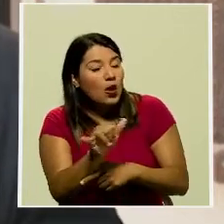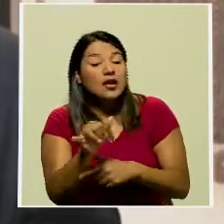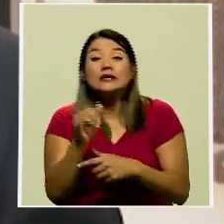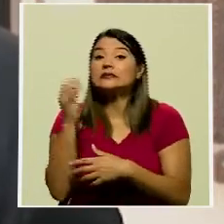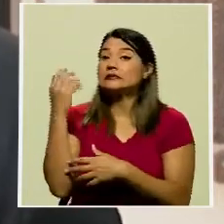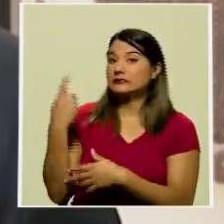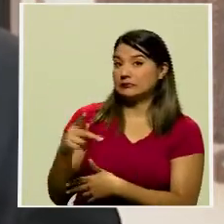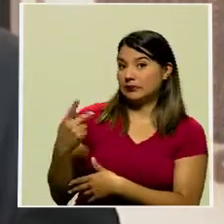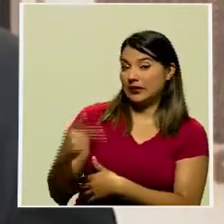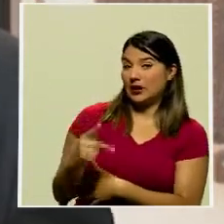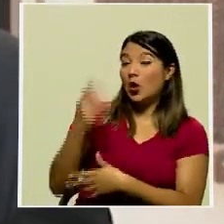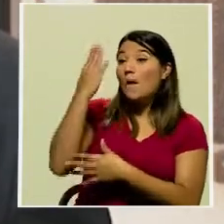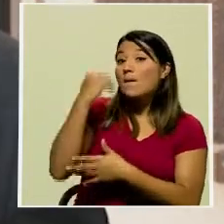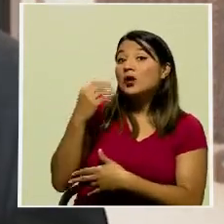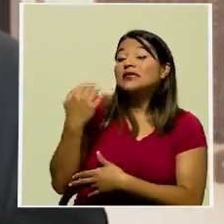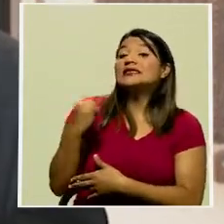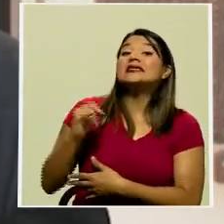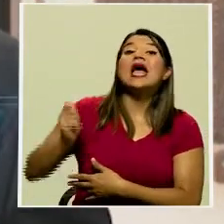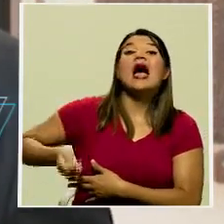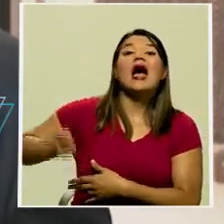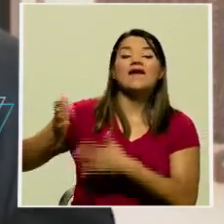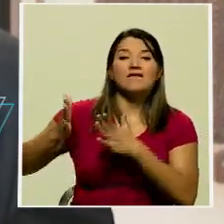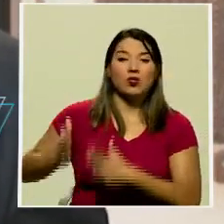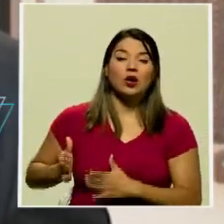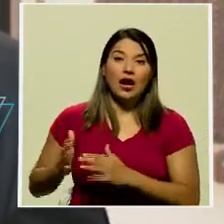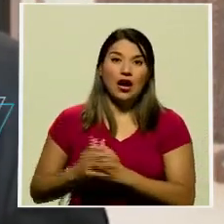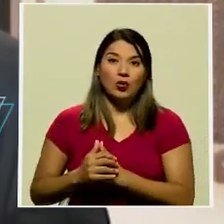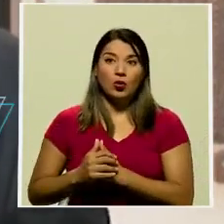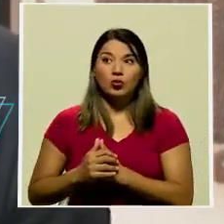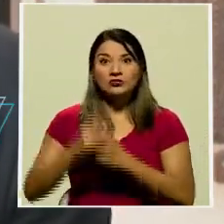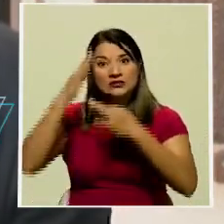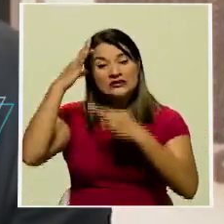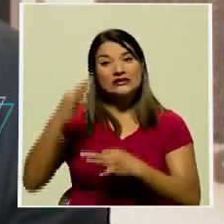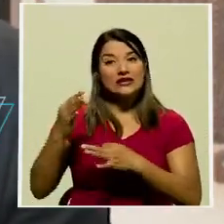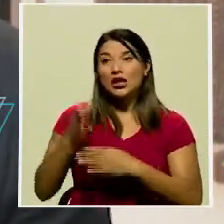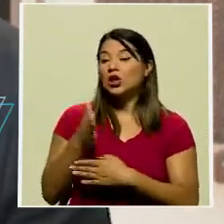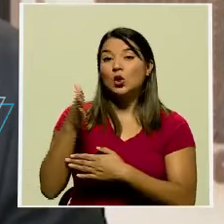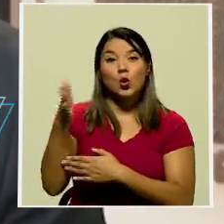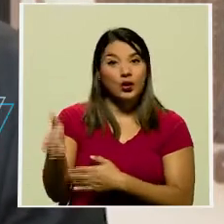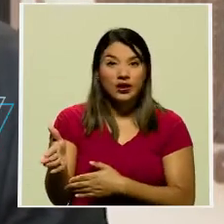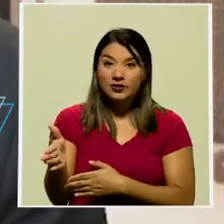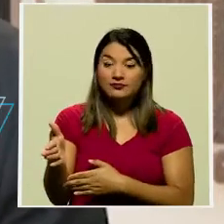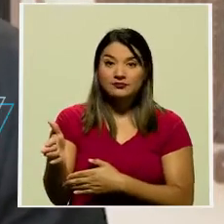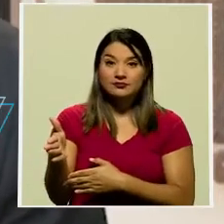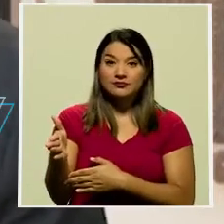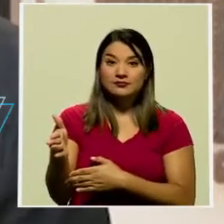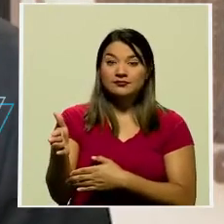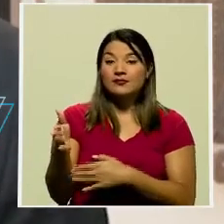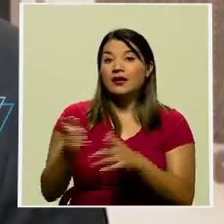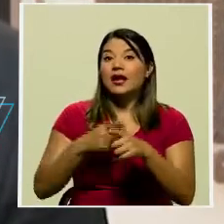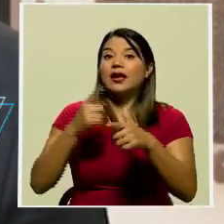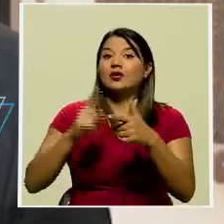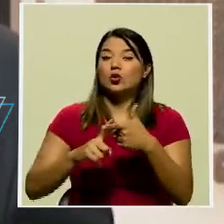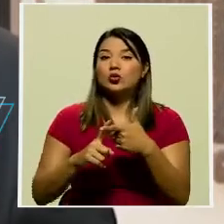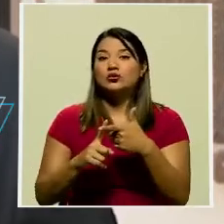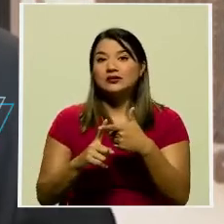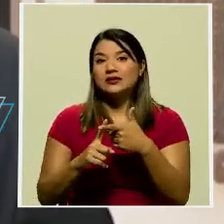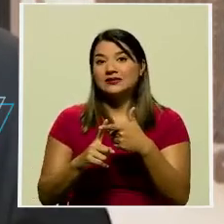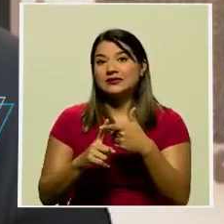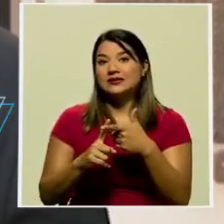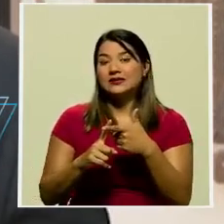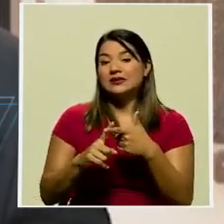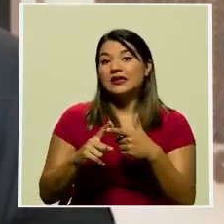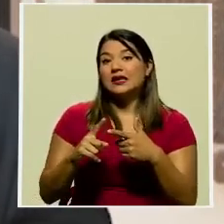que la no presentación del procurador en un determinado proceso por falta de viáticos se entienda como un caso de fuerza